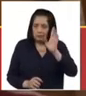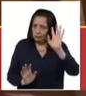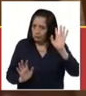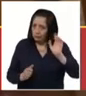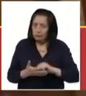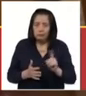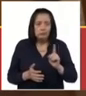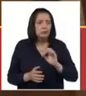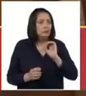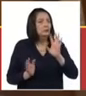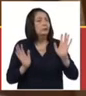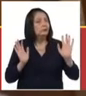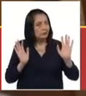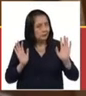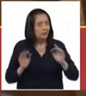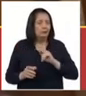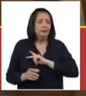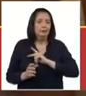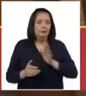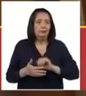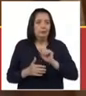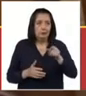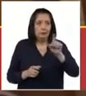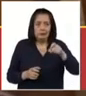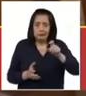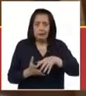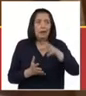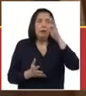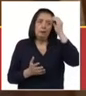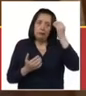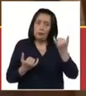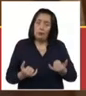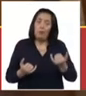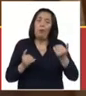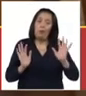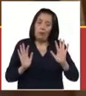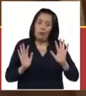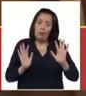a más o a mayoría, señora Fujimori. Eso hay que aprender, por lo menos hoy día hay que decir la verdad.